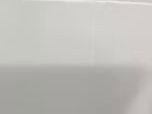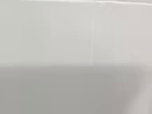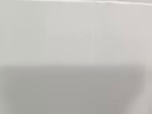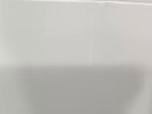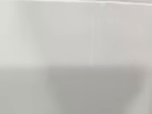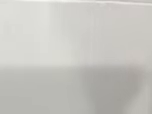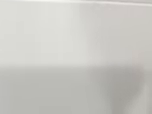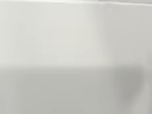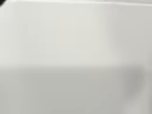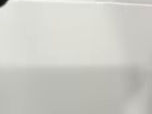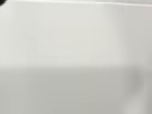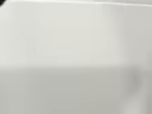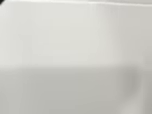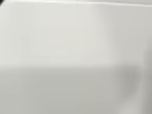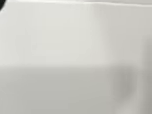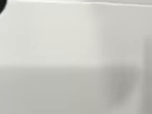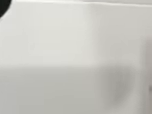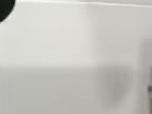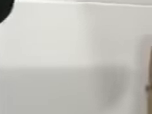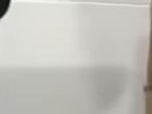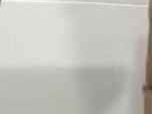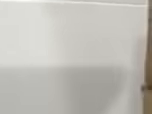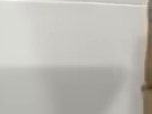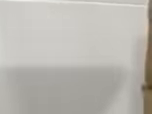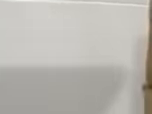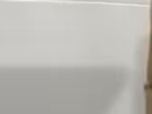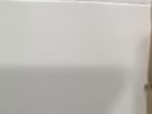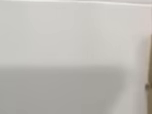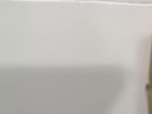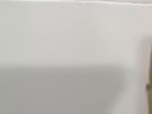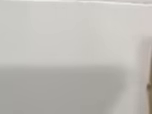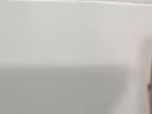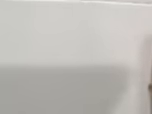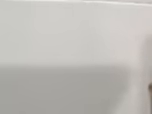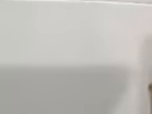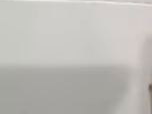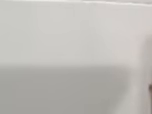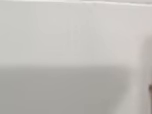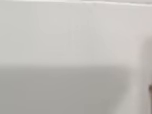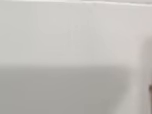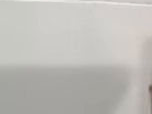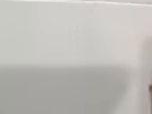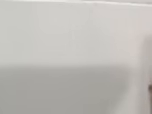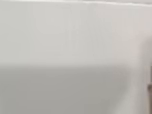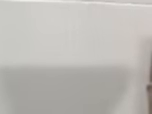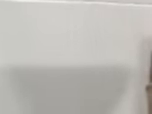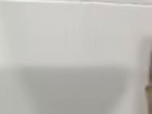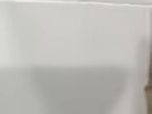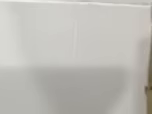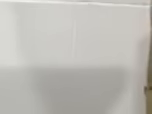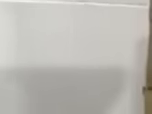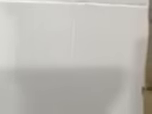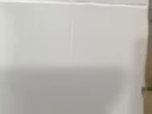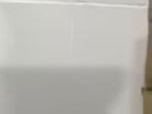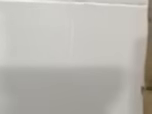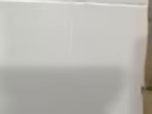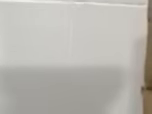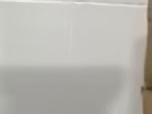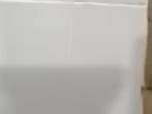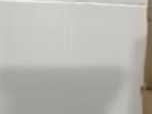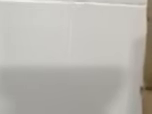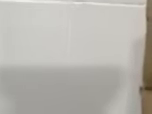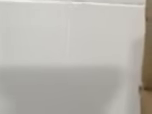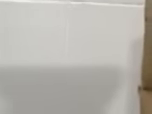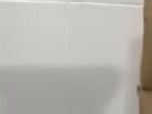Ya no hablan de que el Tribunal Supremo no es competente, artículo 297 de la Constitución. Ahora no, Venezuela tiene que publicar